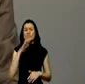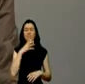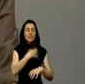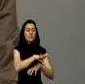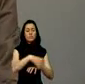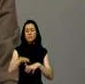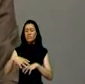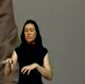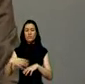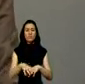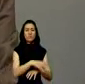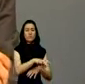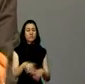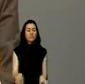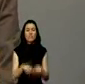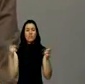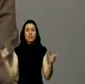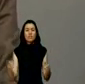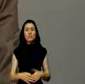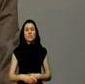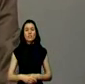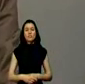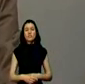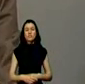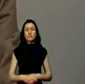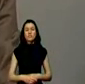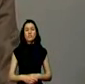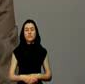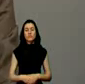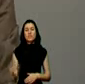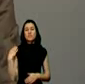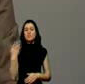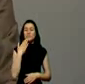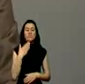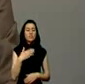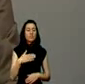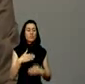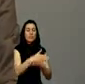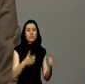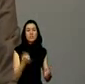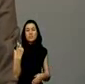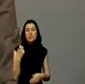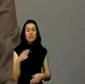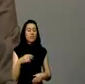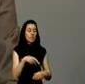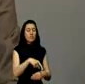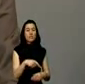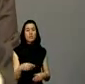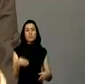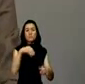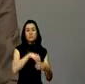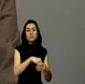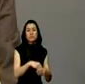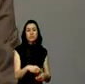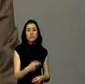A medida que ha hecho falta un despacho, una sección, pues se han usado los huecos de la forma que ha sido más conveniente y tanto es así que hay secciones que